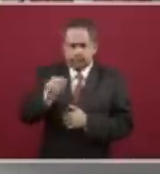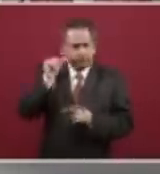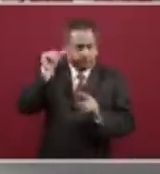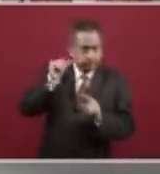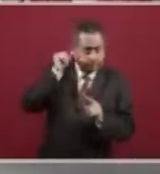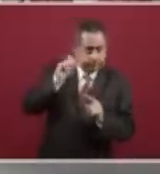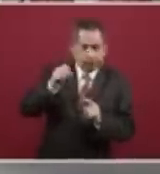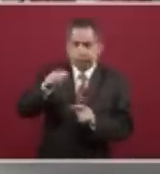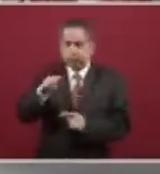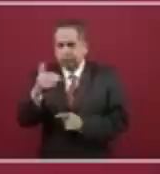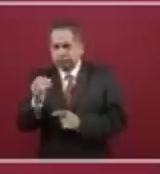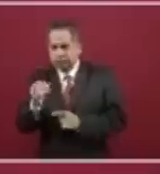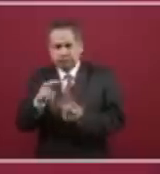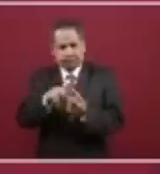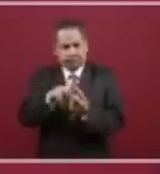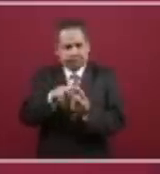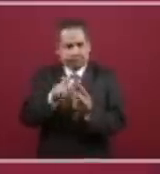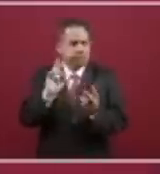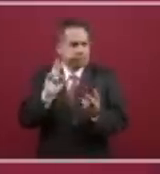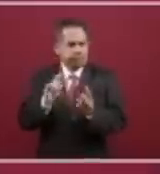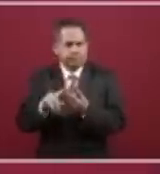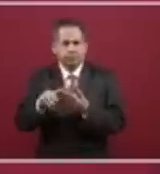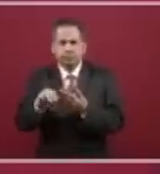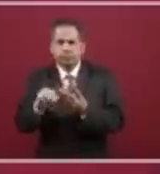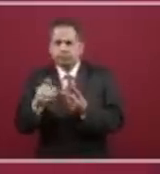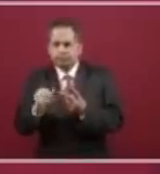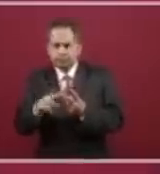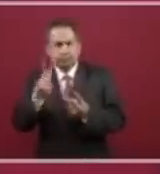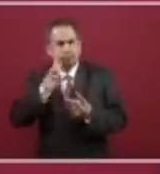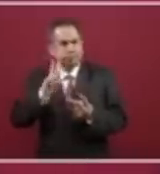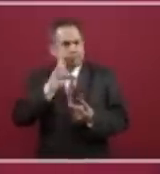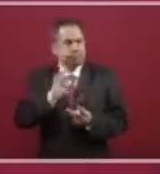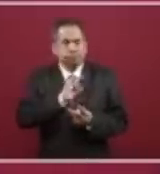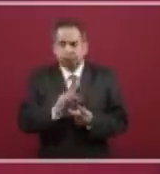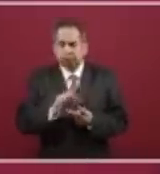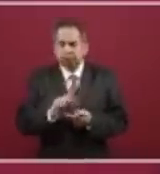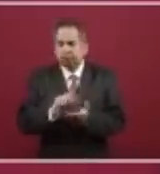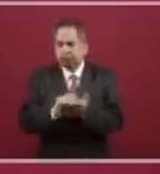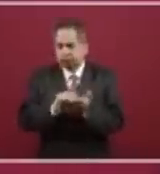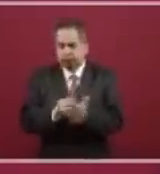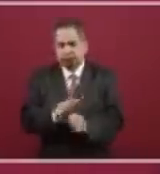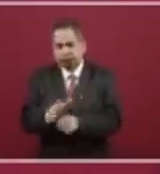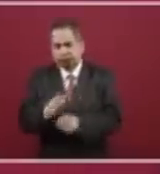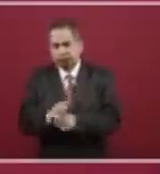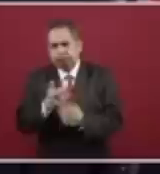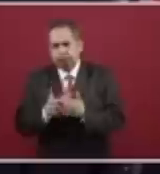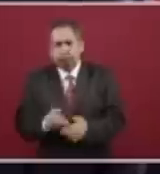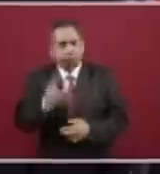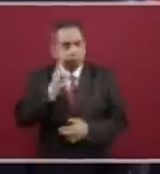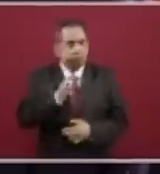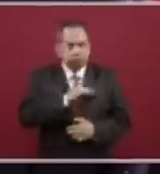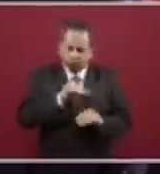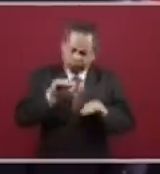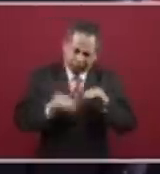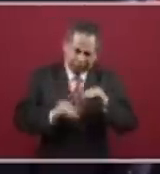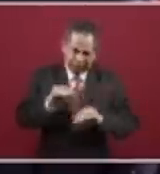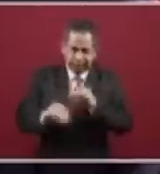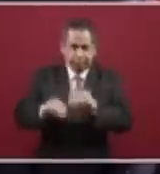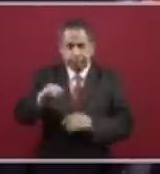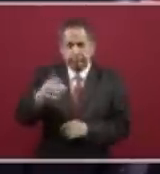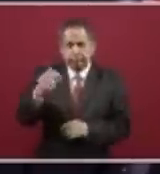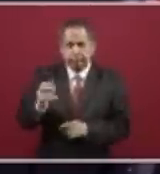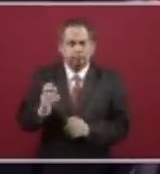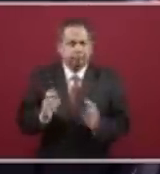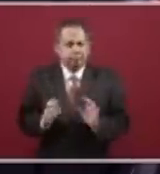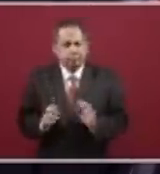entonces hay todavía la posibilidad de que se termine en mayo pero